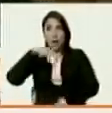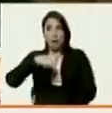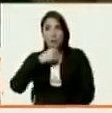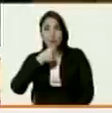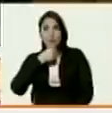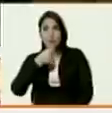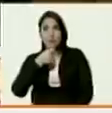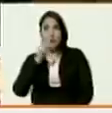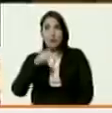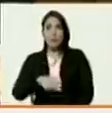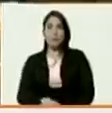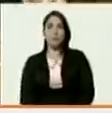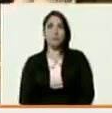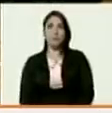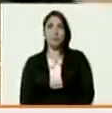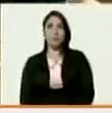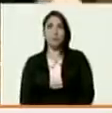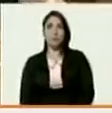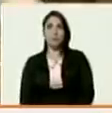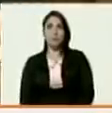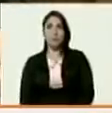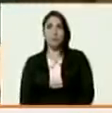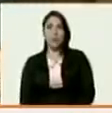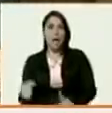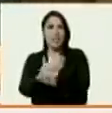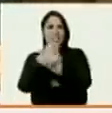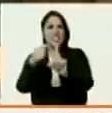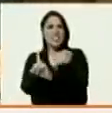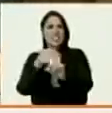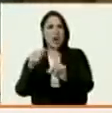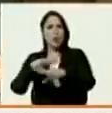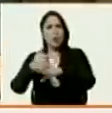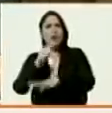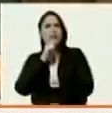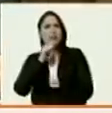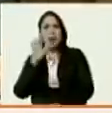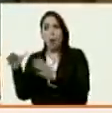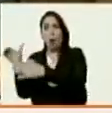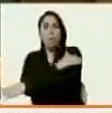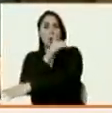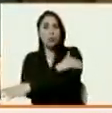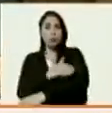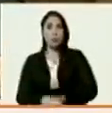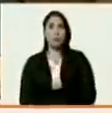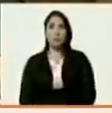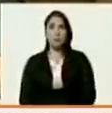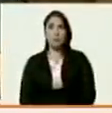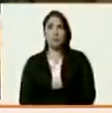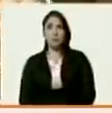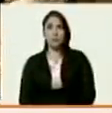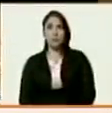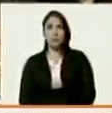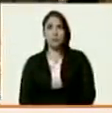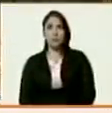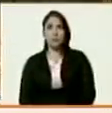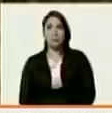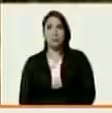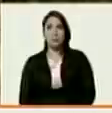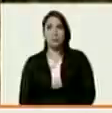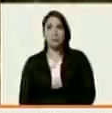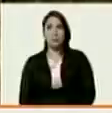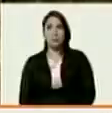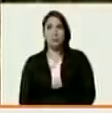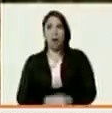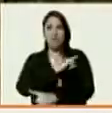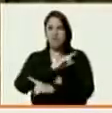Fania Rodríguez, agredida por quién, por los adecos. Señor Ramos Aluc manda a una gente